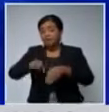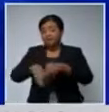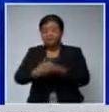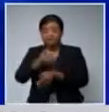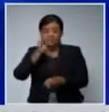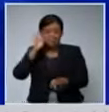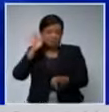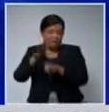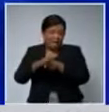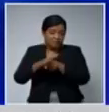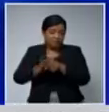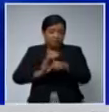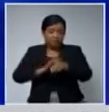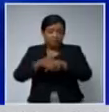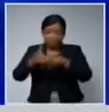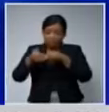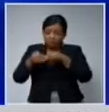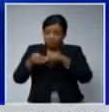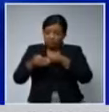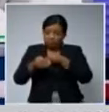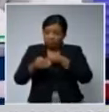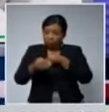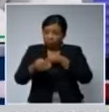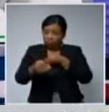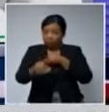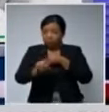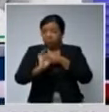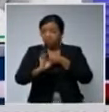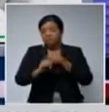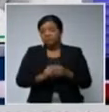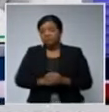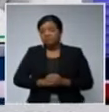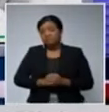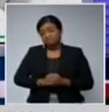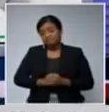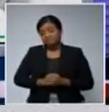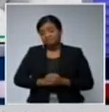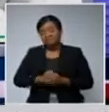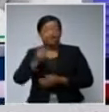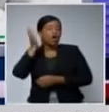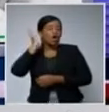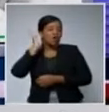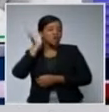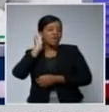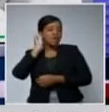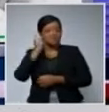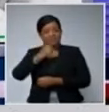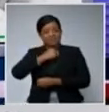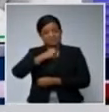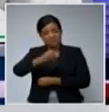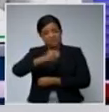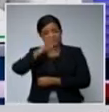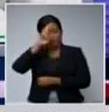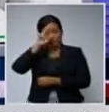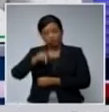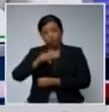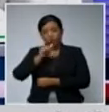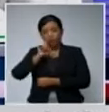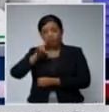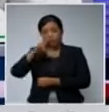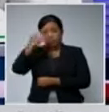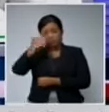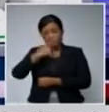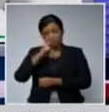casos positivos a la COVID-19. Ha sido la conferencia de prensa del doctor Francisco Durán García, director nacional